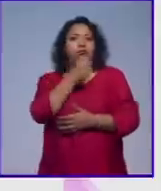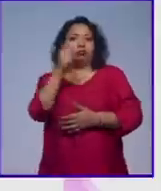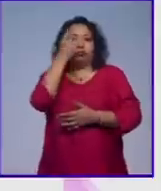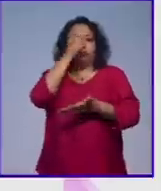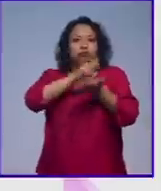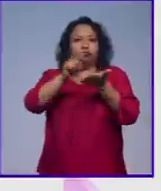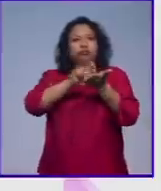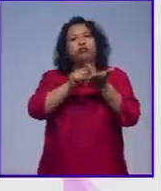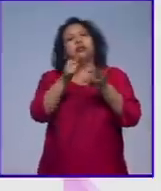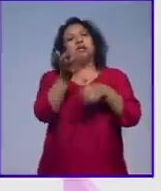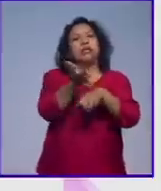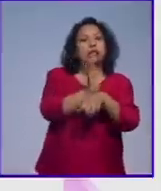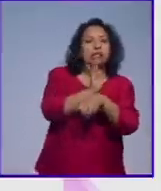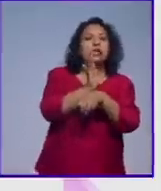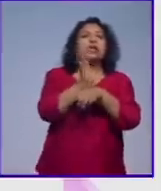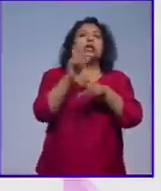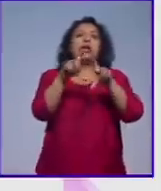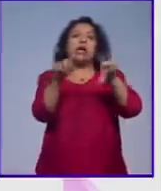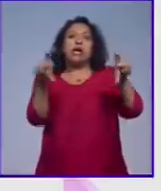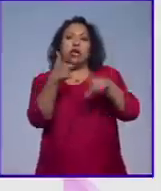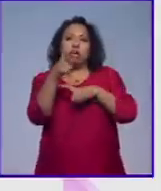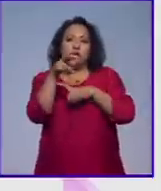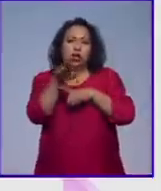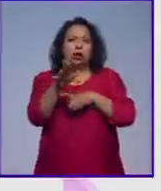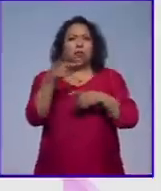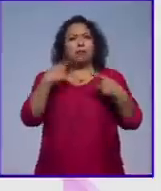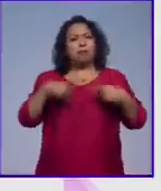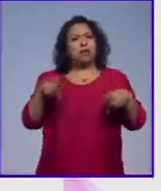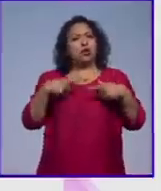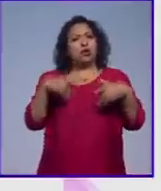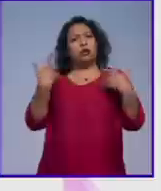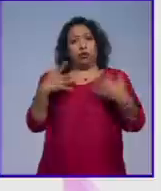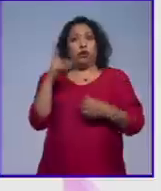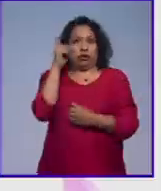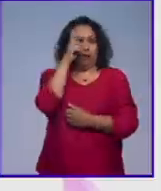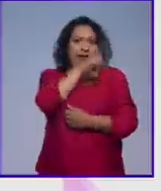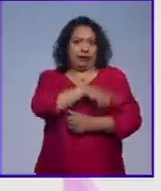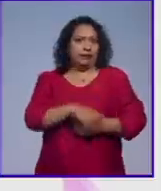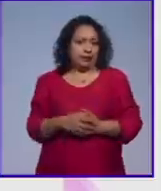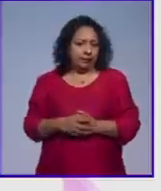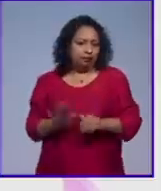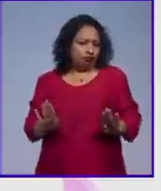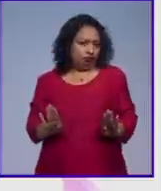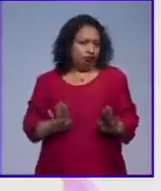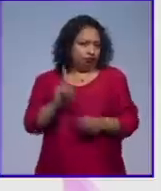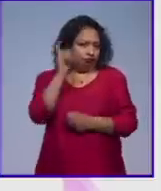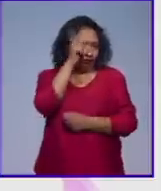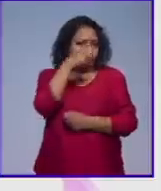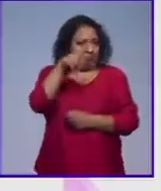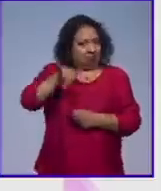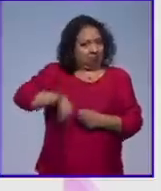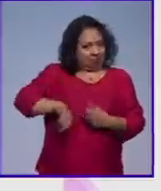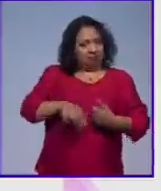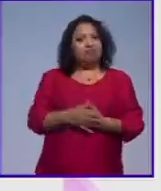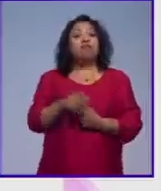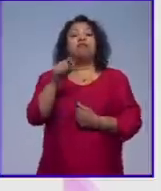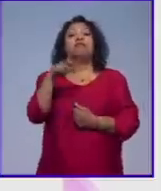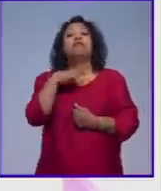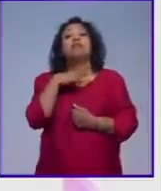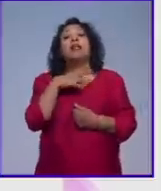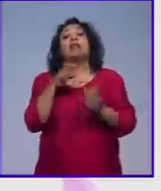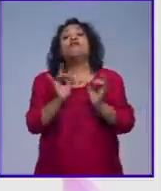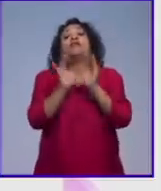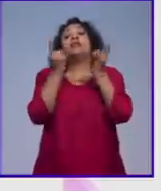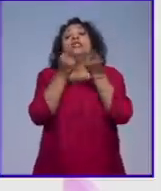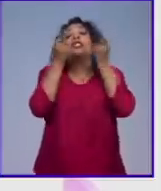autor, tanto en cine como en sus guiones, una persona complicada. Complicada. Pero muy interesante. Y hay unas anécdotas muy interesantes que